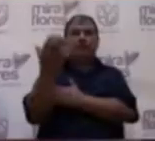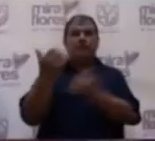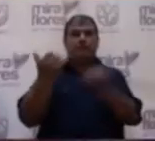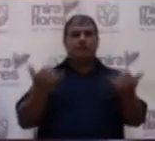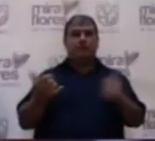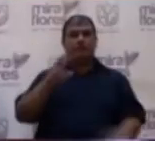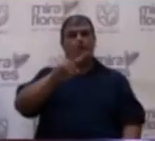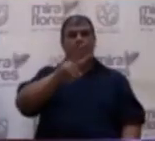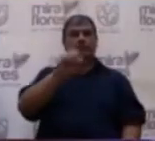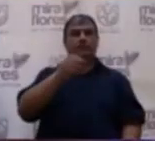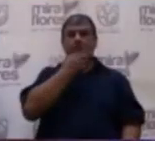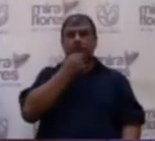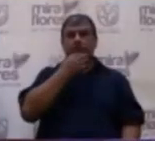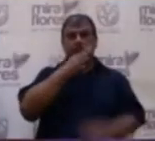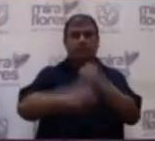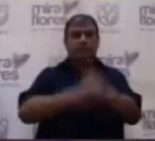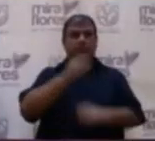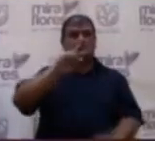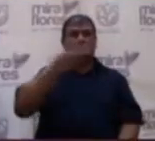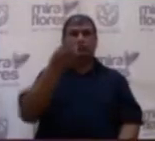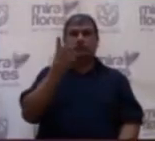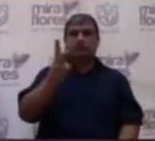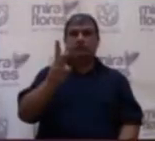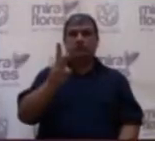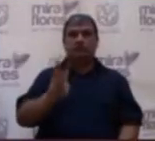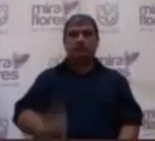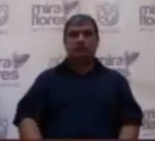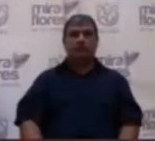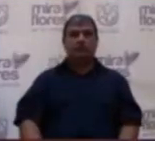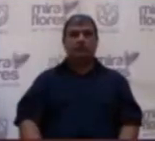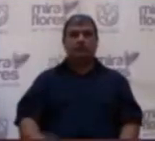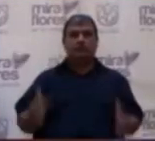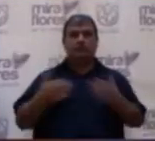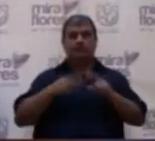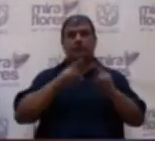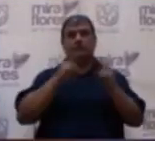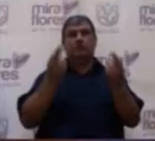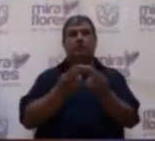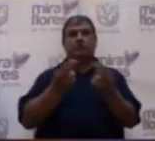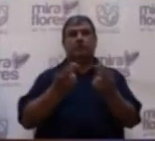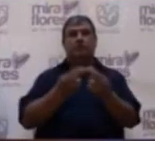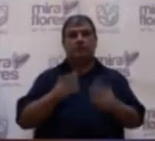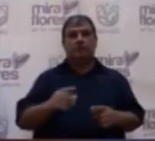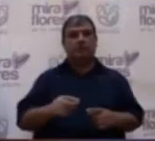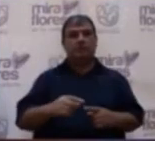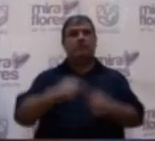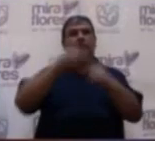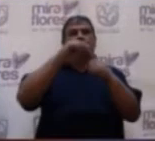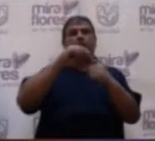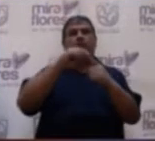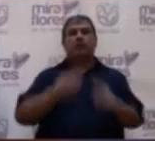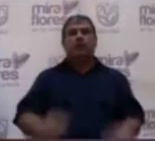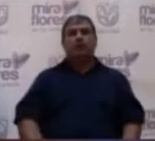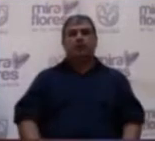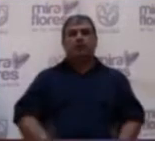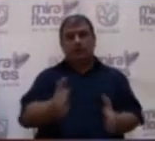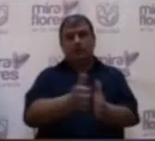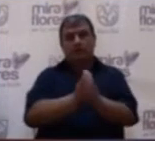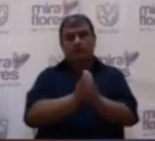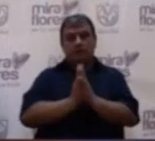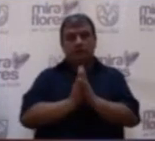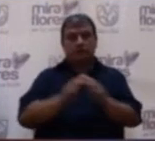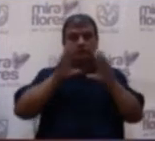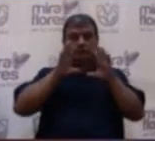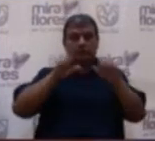hoy es 20 de diciembre del año 2016 y tenemos una sesión extraordinaria le voy a pedir a